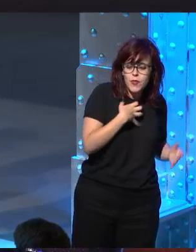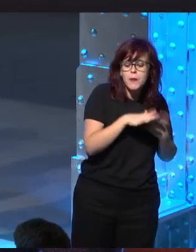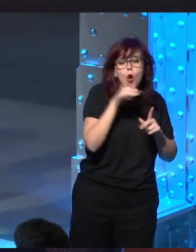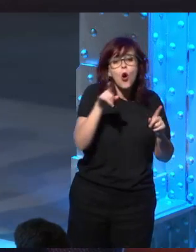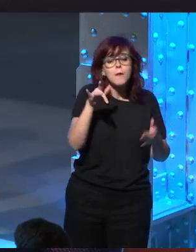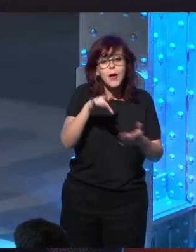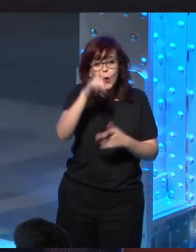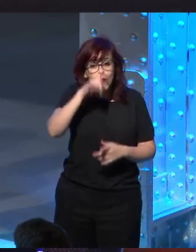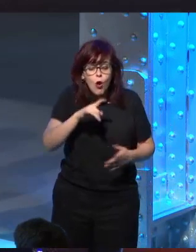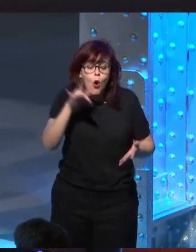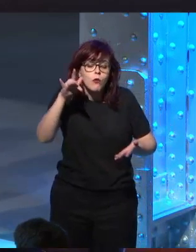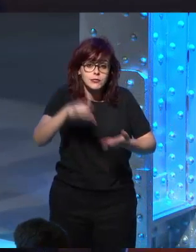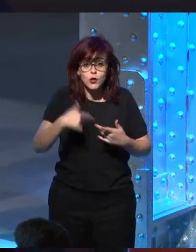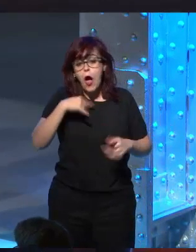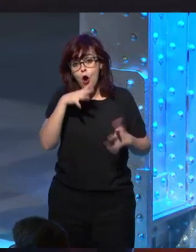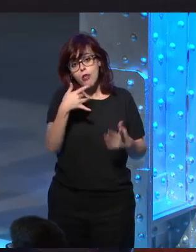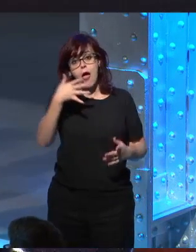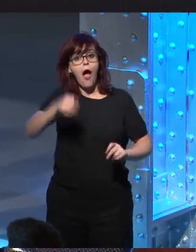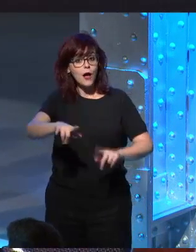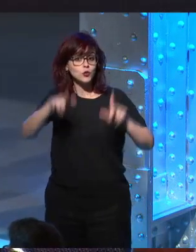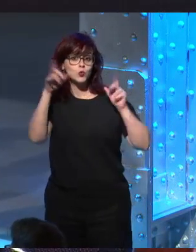actuó con mucha gente.